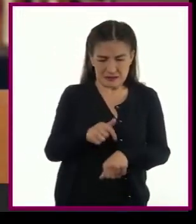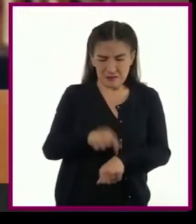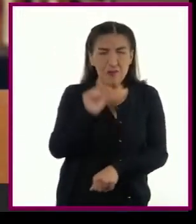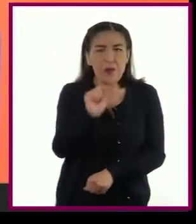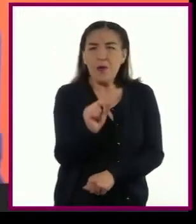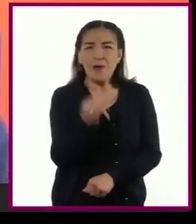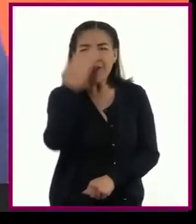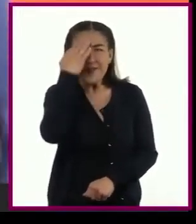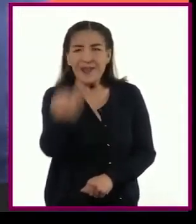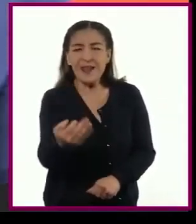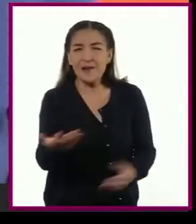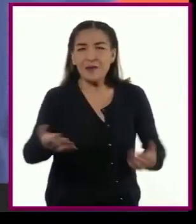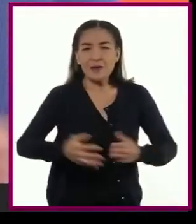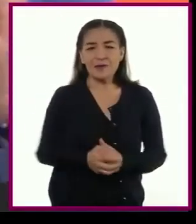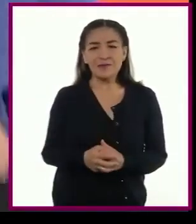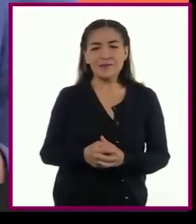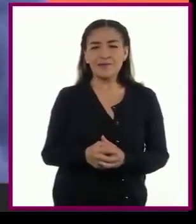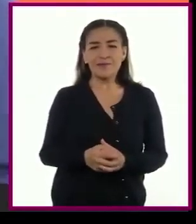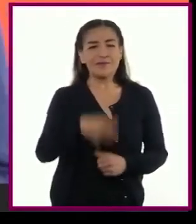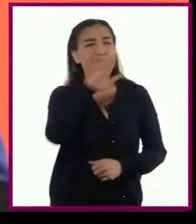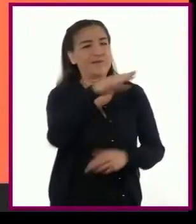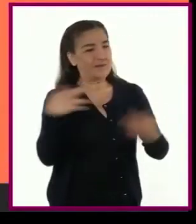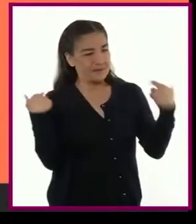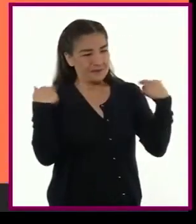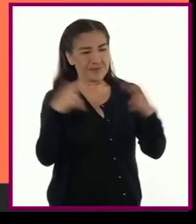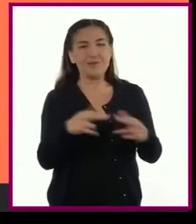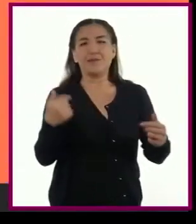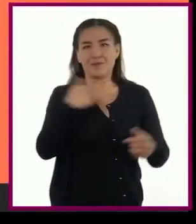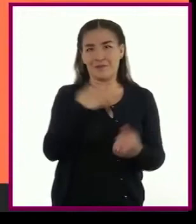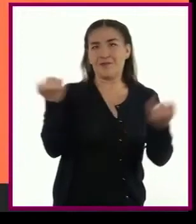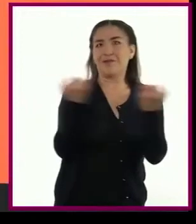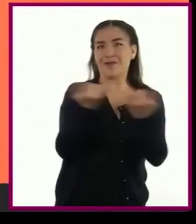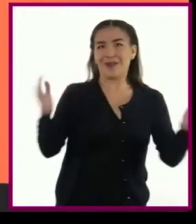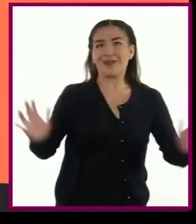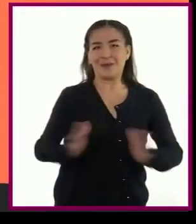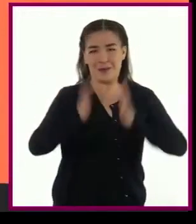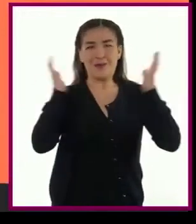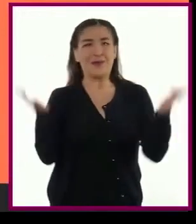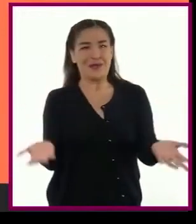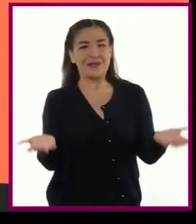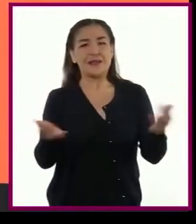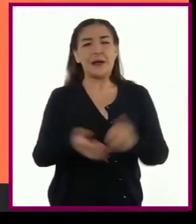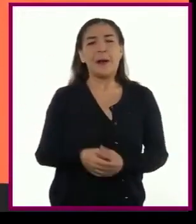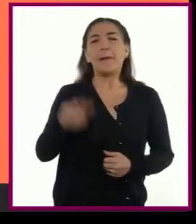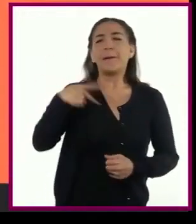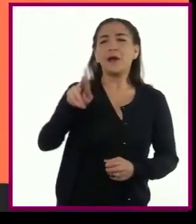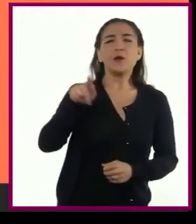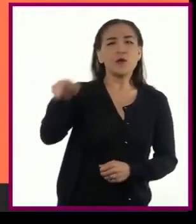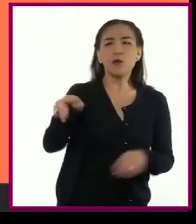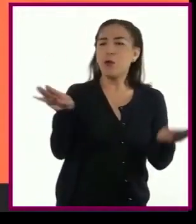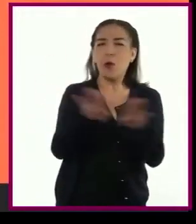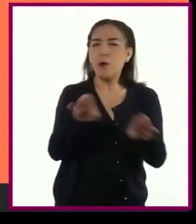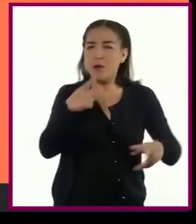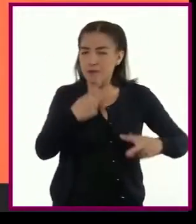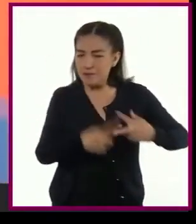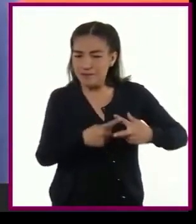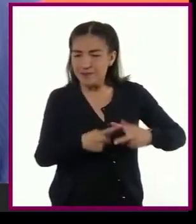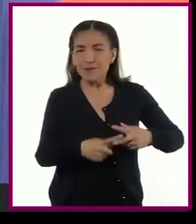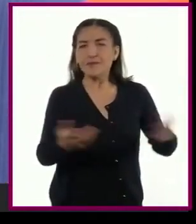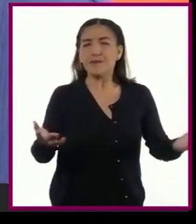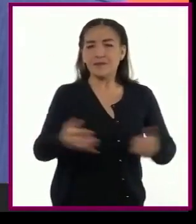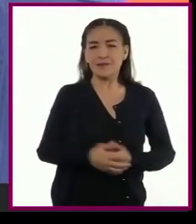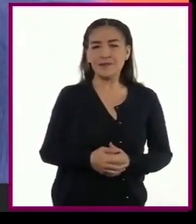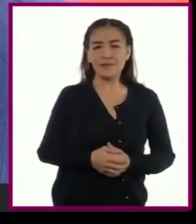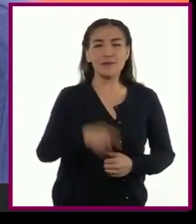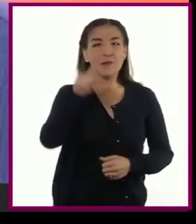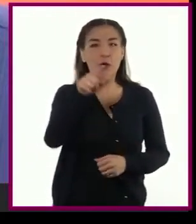tiempo? Maestro Gauss, yo también me hubiera sorprendido. Pero, ¿cuál fue su procedimiento? Desde luego que